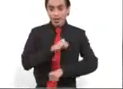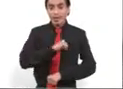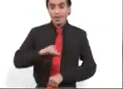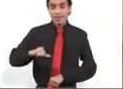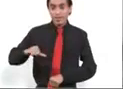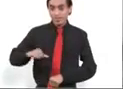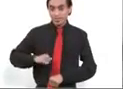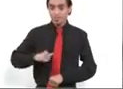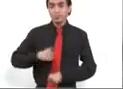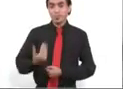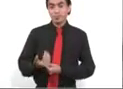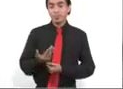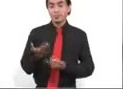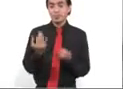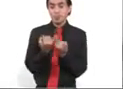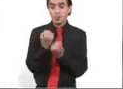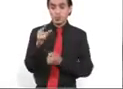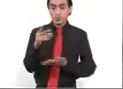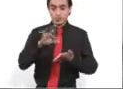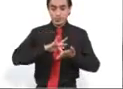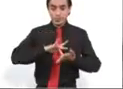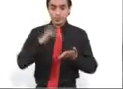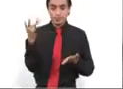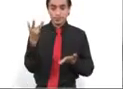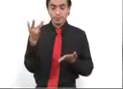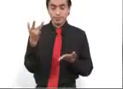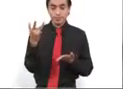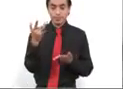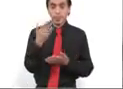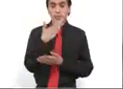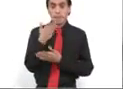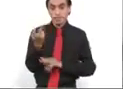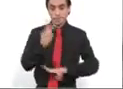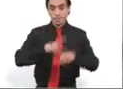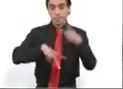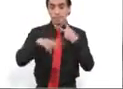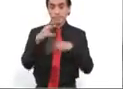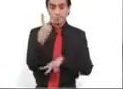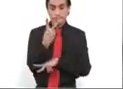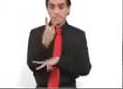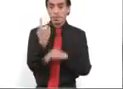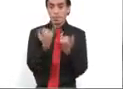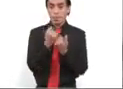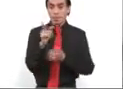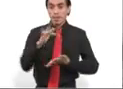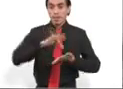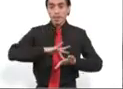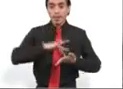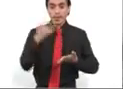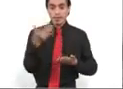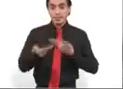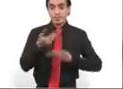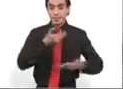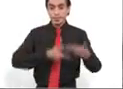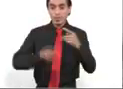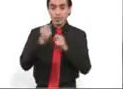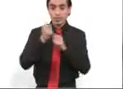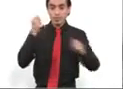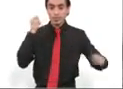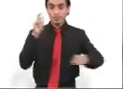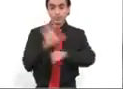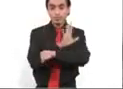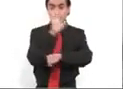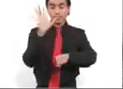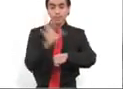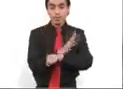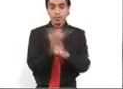en Iztapalapa. Y, por supuesto, bienvenidos y muchas gracias al Servicio de Transportes Eléctricos y